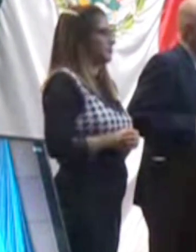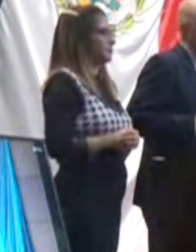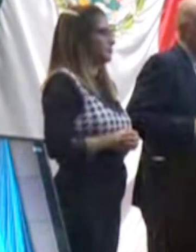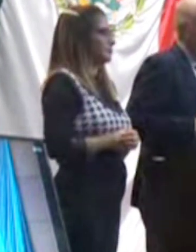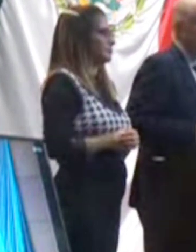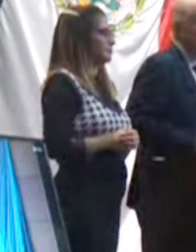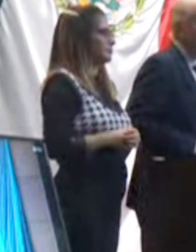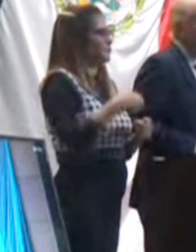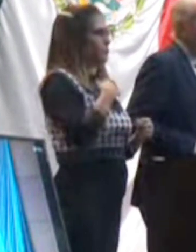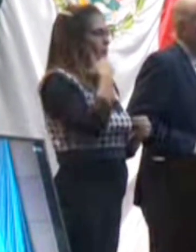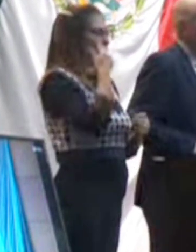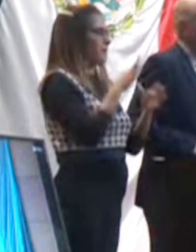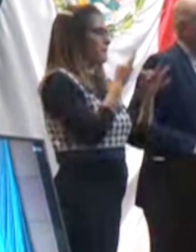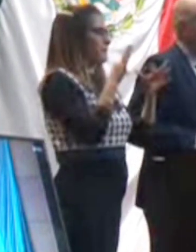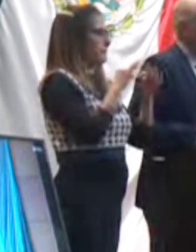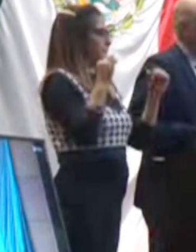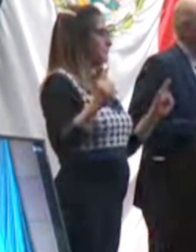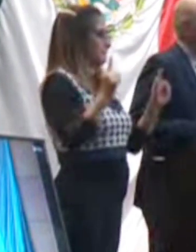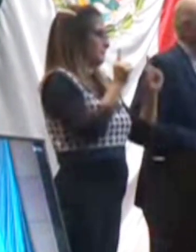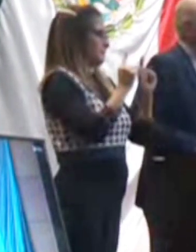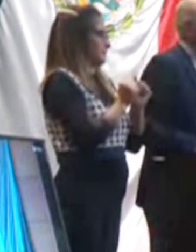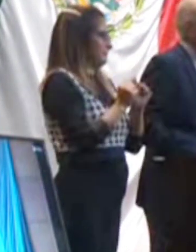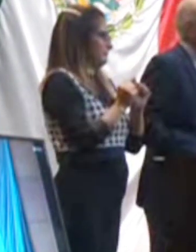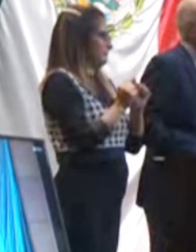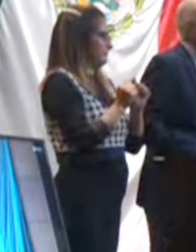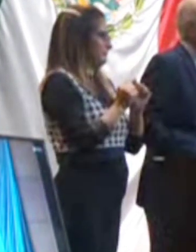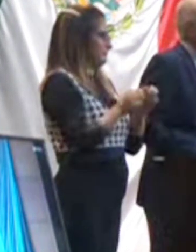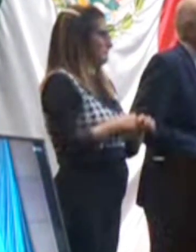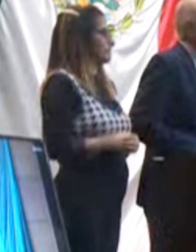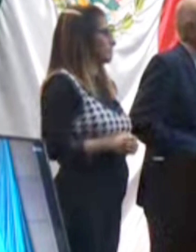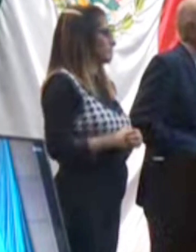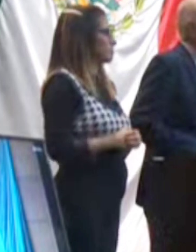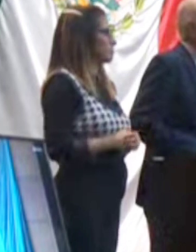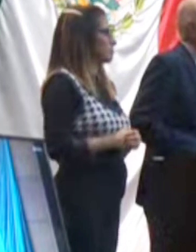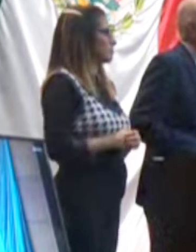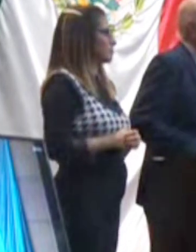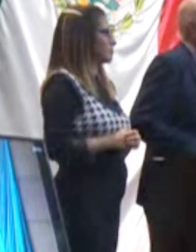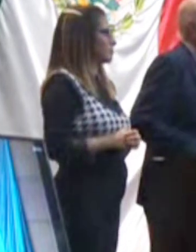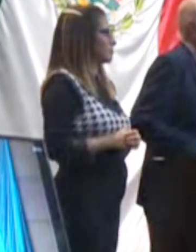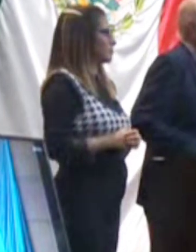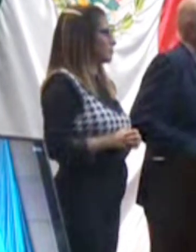Voy a ser muy breve en lo que les voy a contar, les voy a relatar, y luego